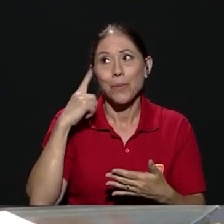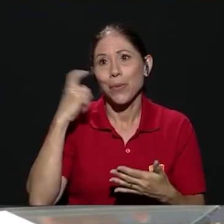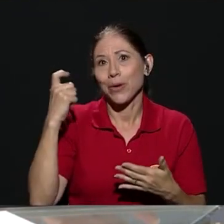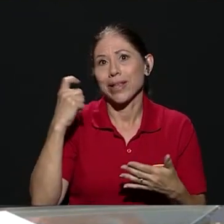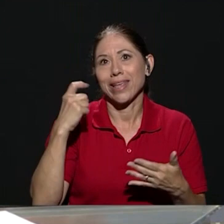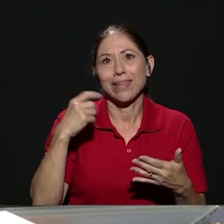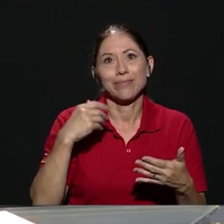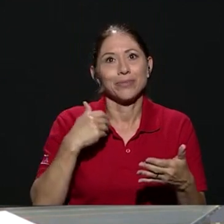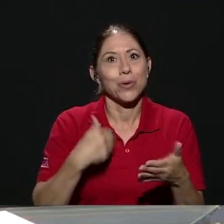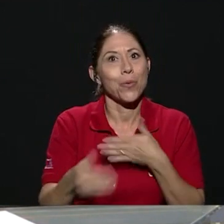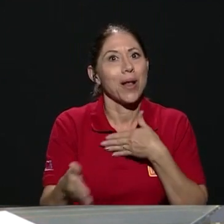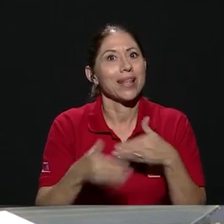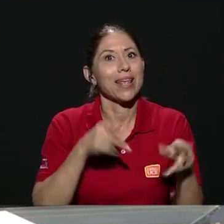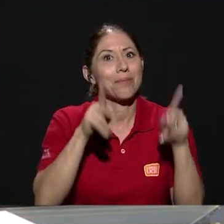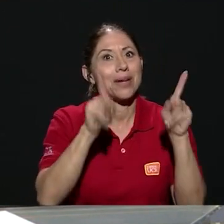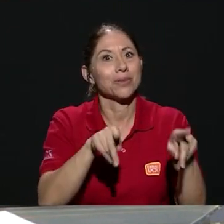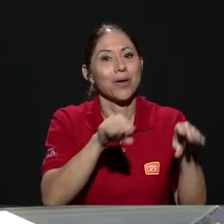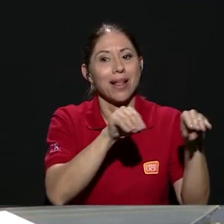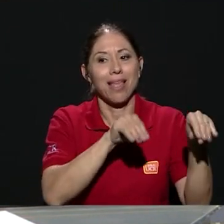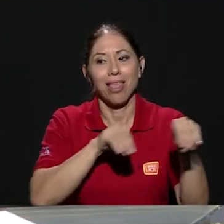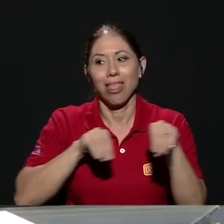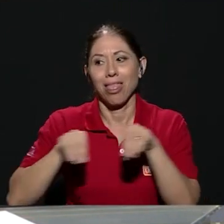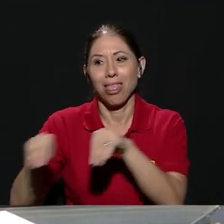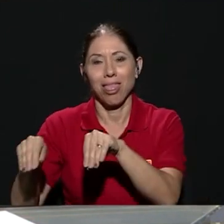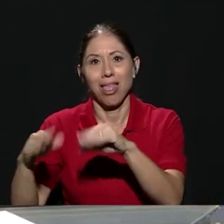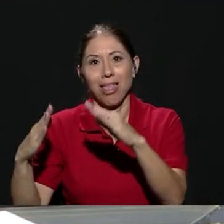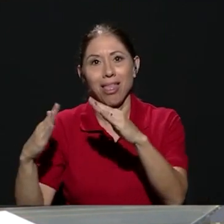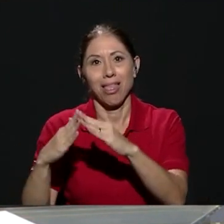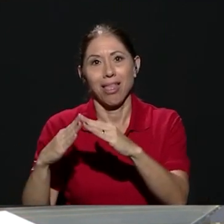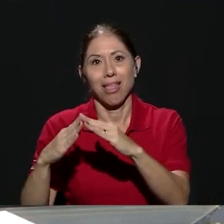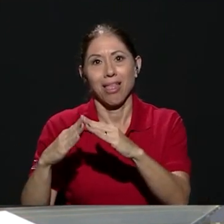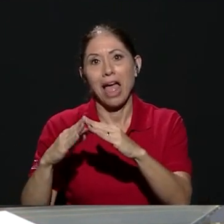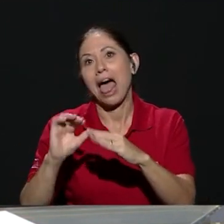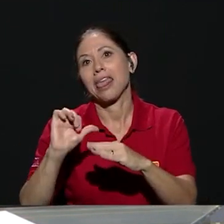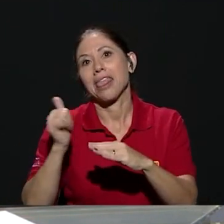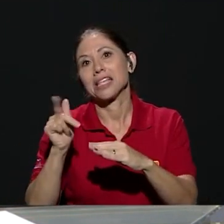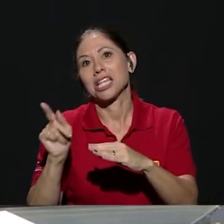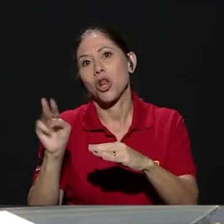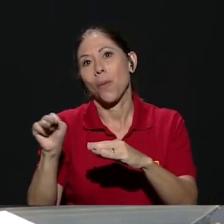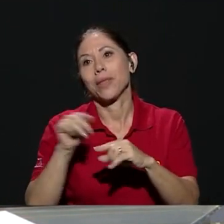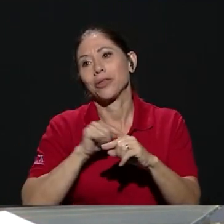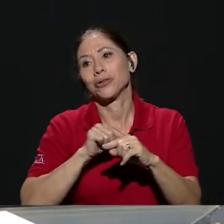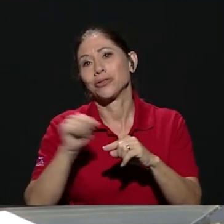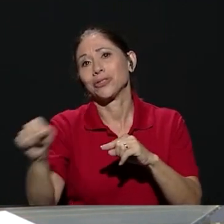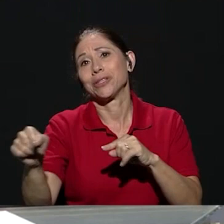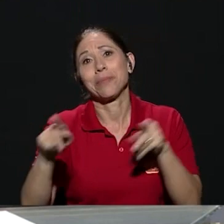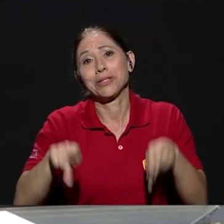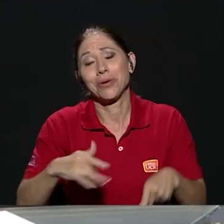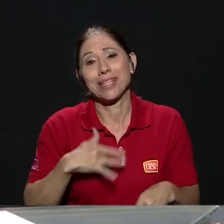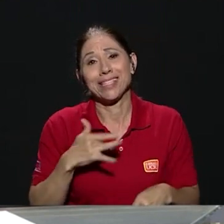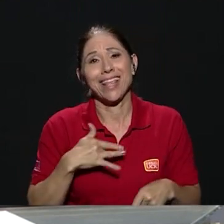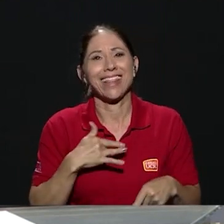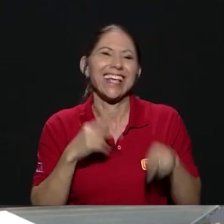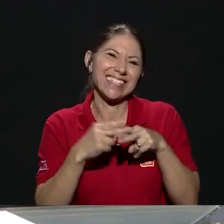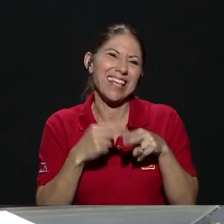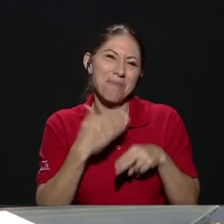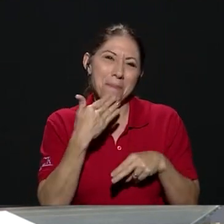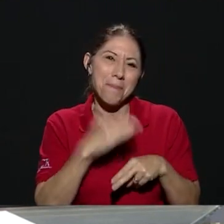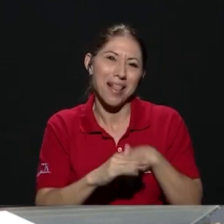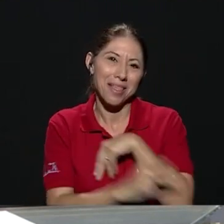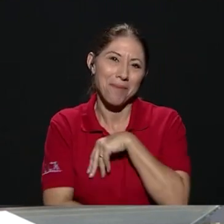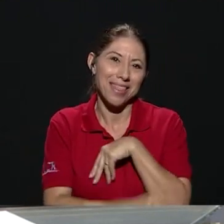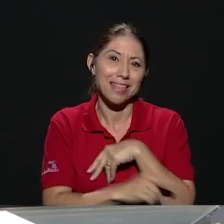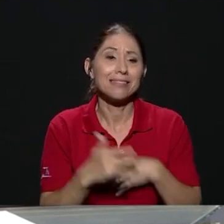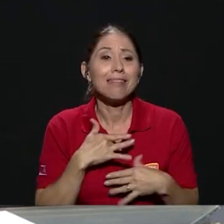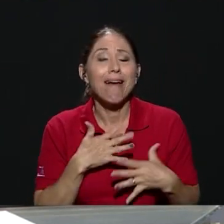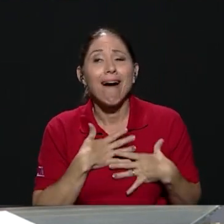10 kilómetros a la redonda, hay un proceso ahí, ¿verdad? Lo que los ticos llamamos mal de patria, y que en este caso